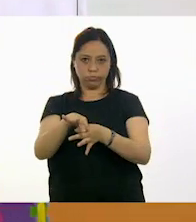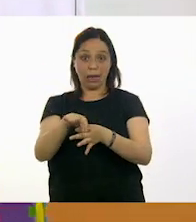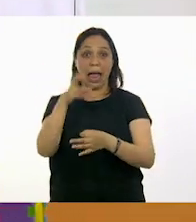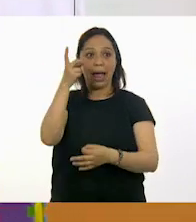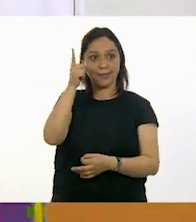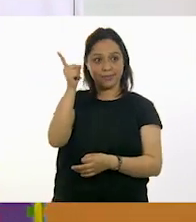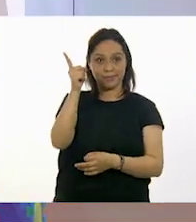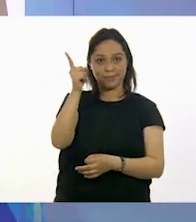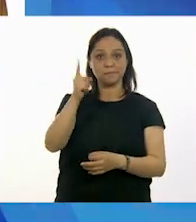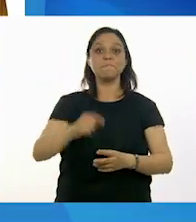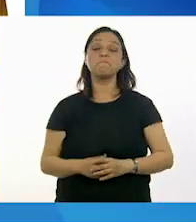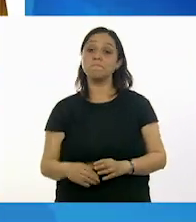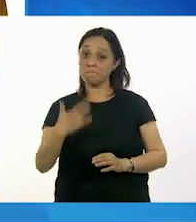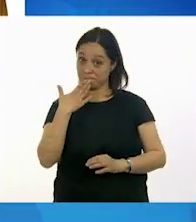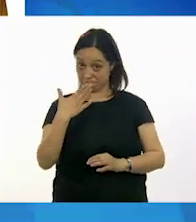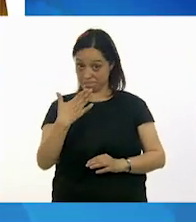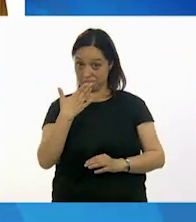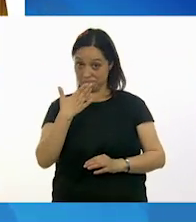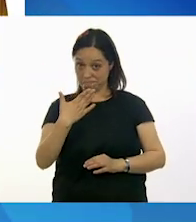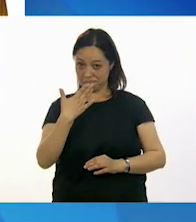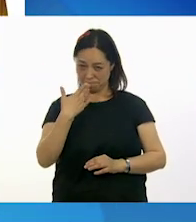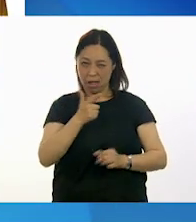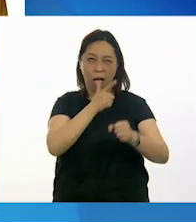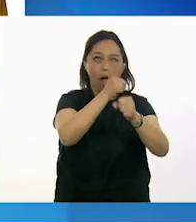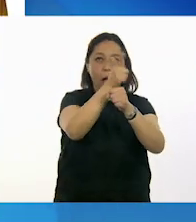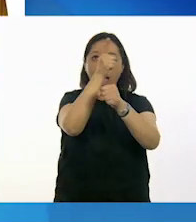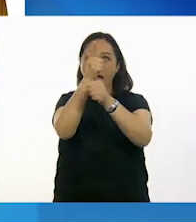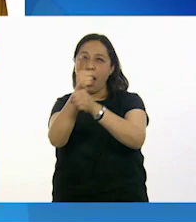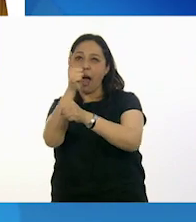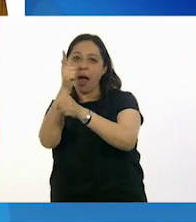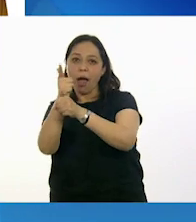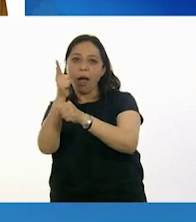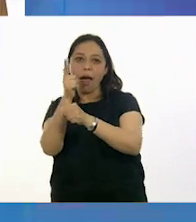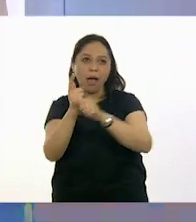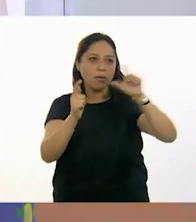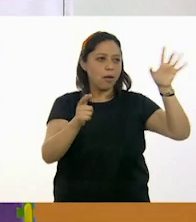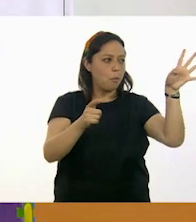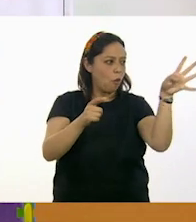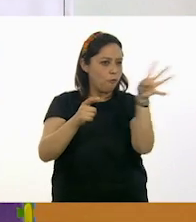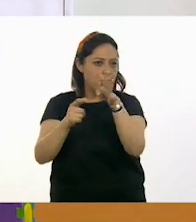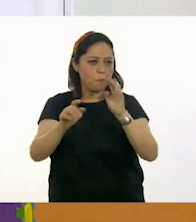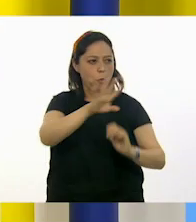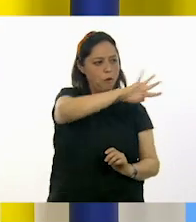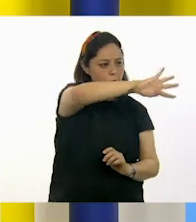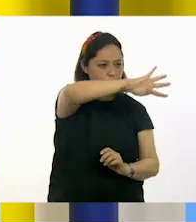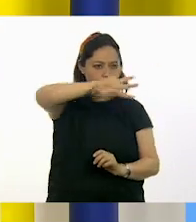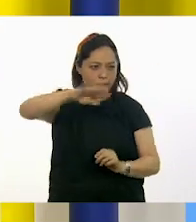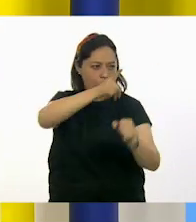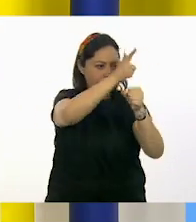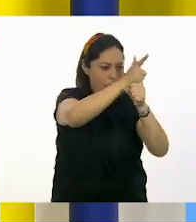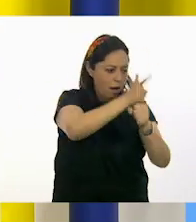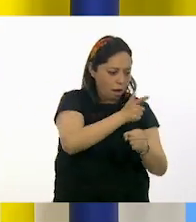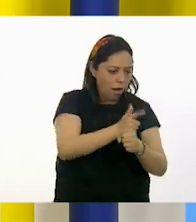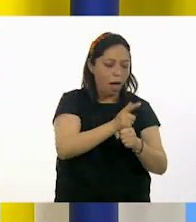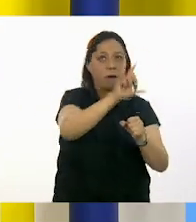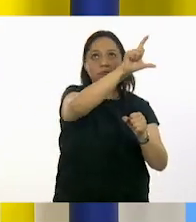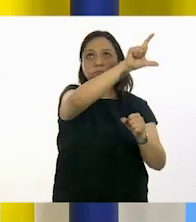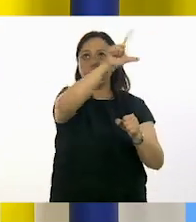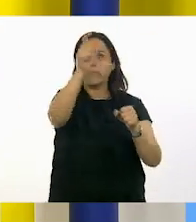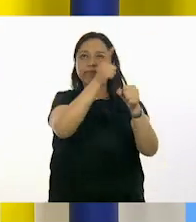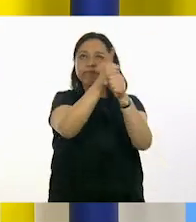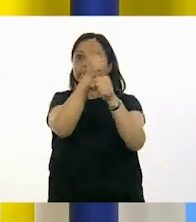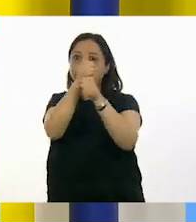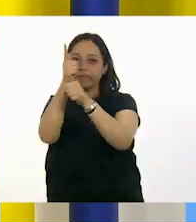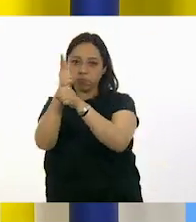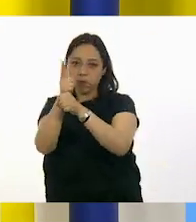Nos está ayudando bastante a identificar filas y columnas para así ordenar nuestra información. Ahorita son frutos con silueta de